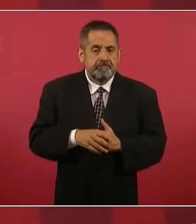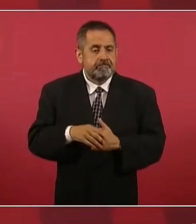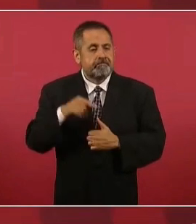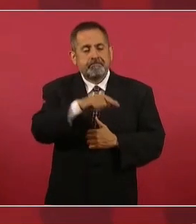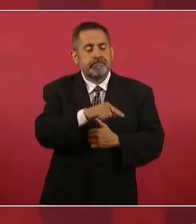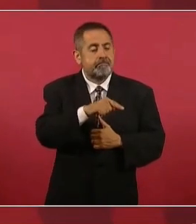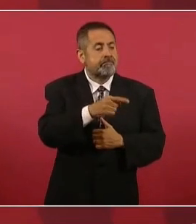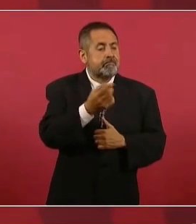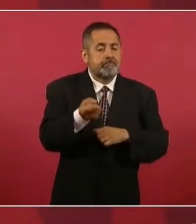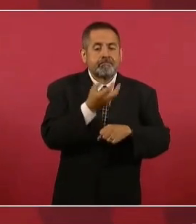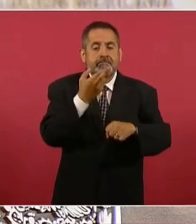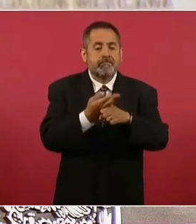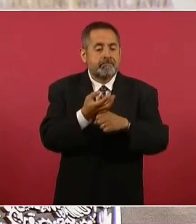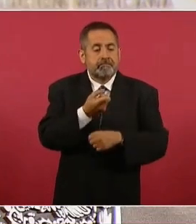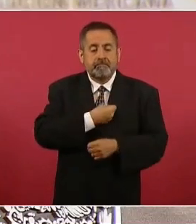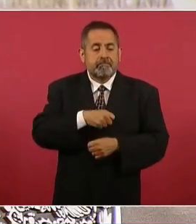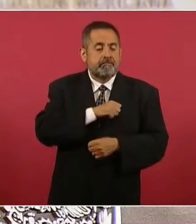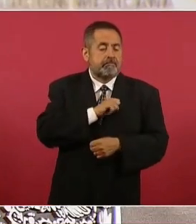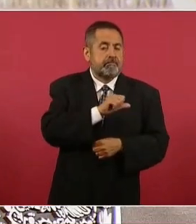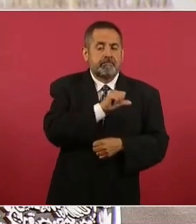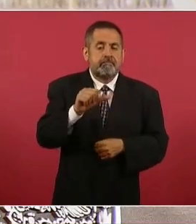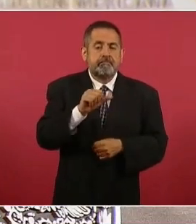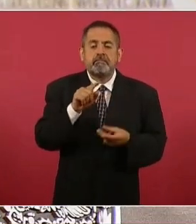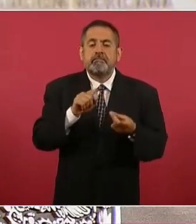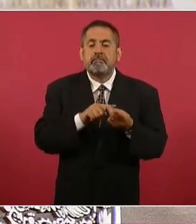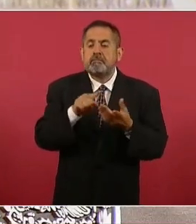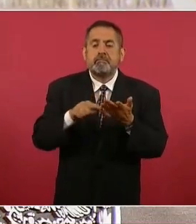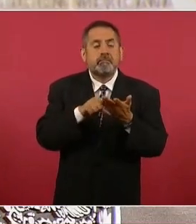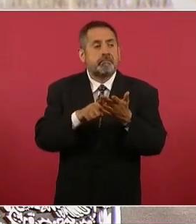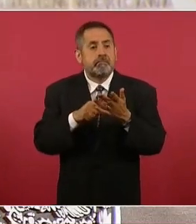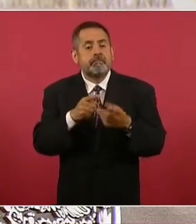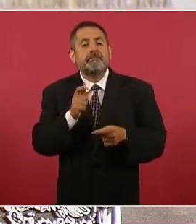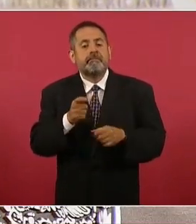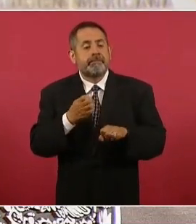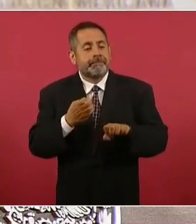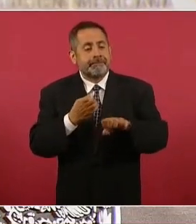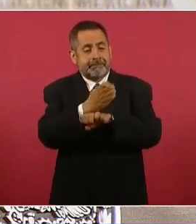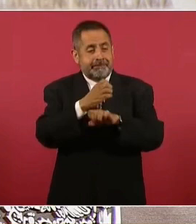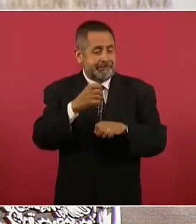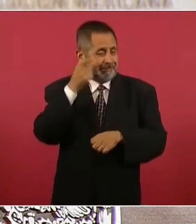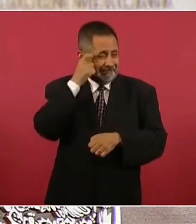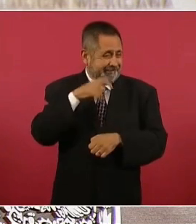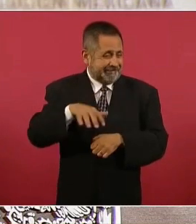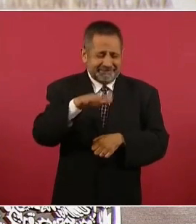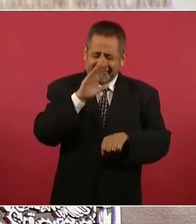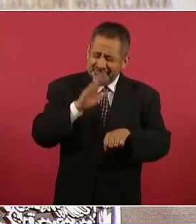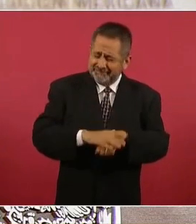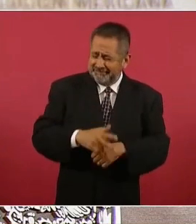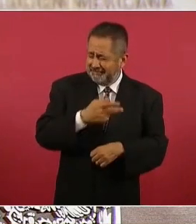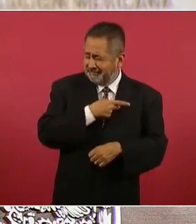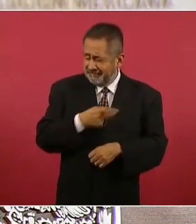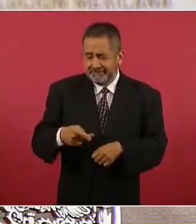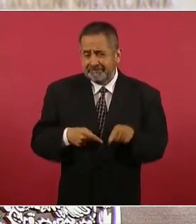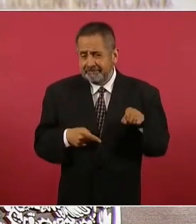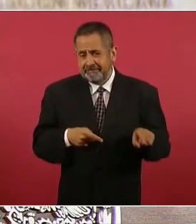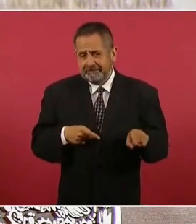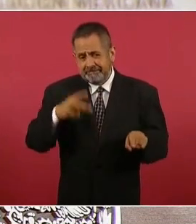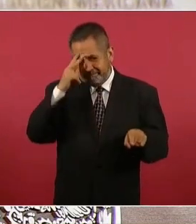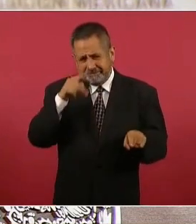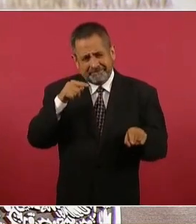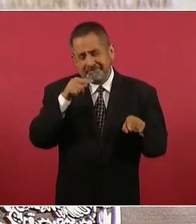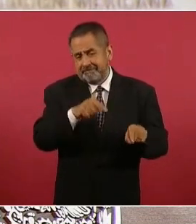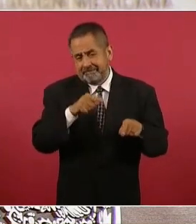de Salud en uno de los estados más pobres de México.